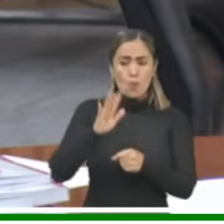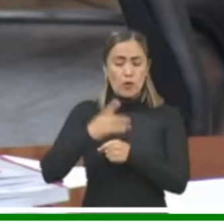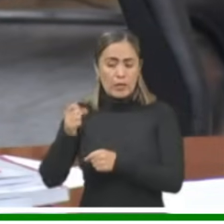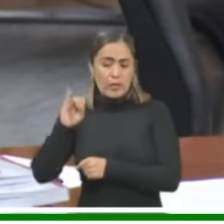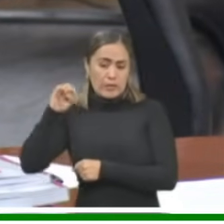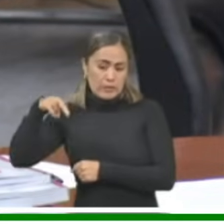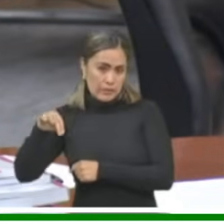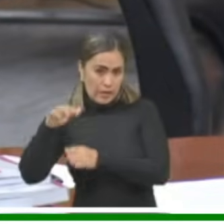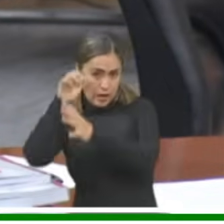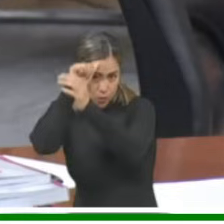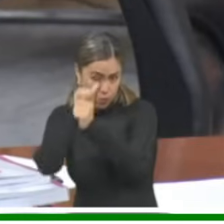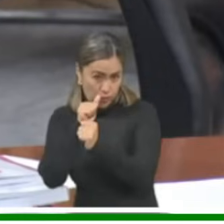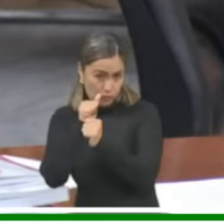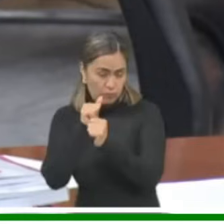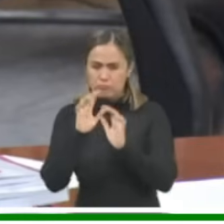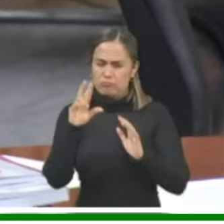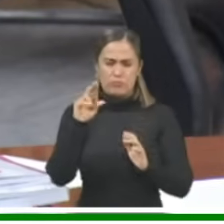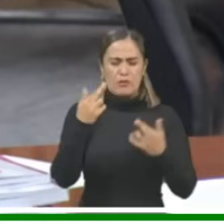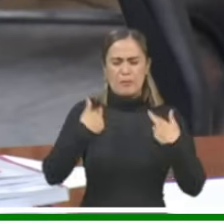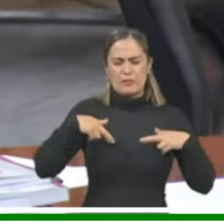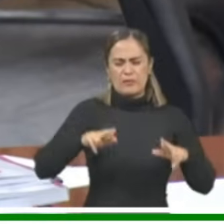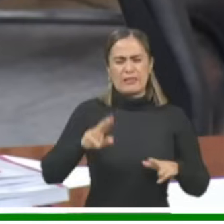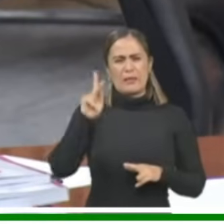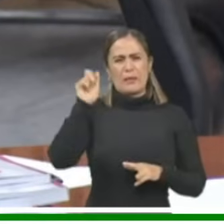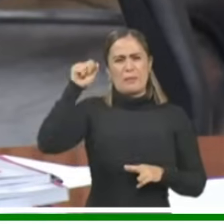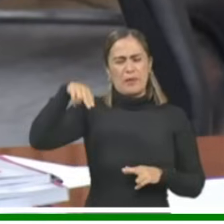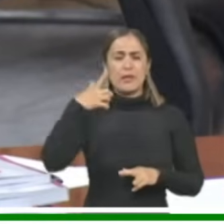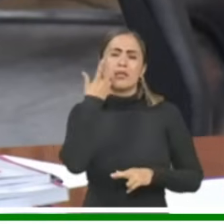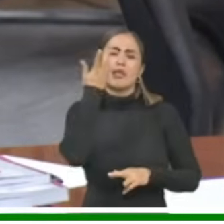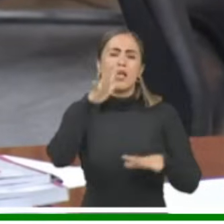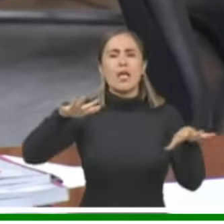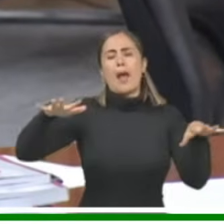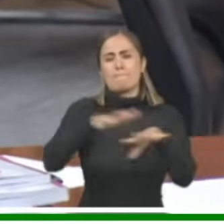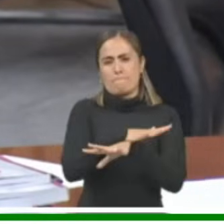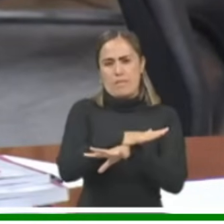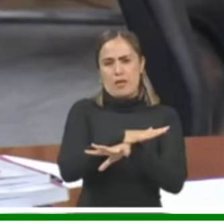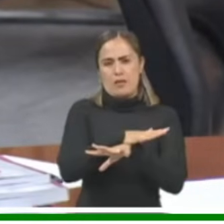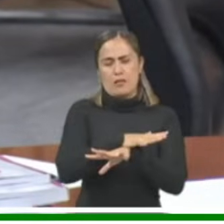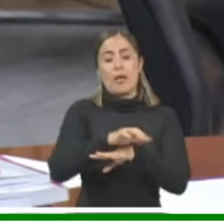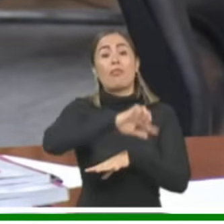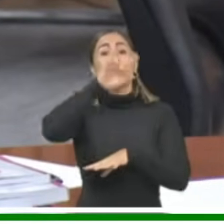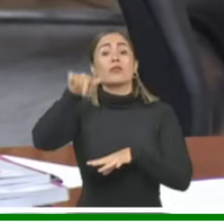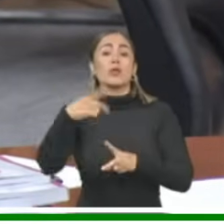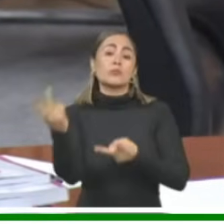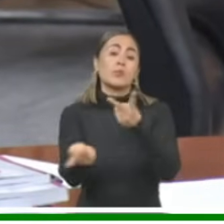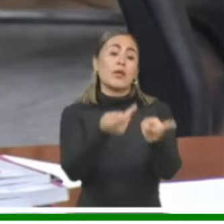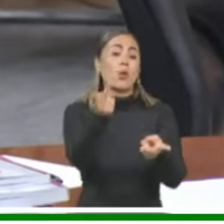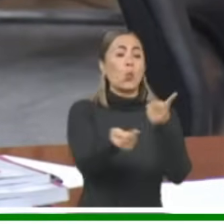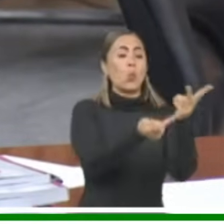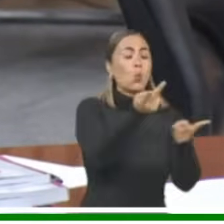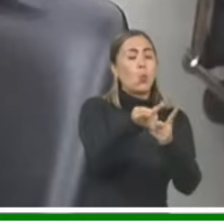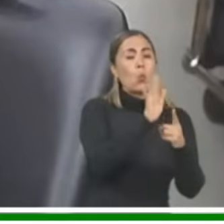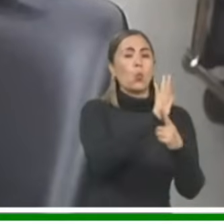Lo que en realidad pretende el representante del PAN es cambiar la realidad que se refleja en encuestas y que